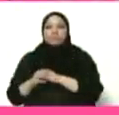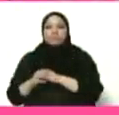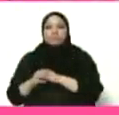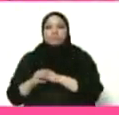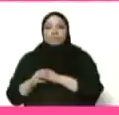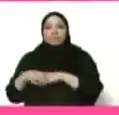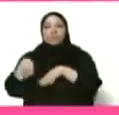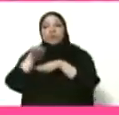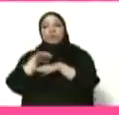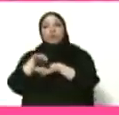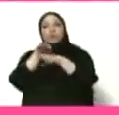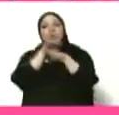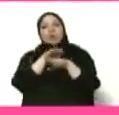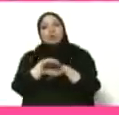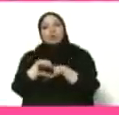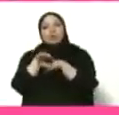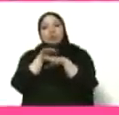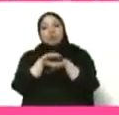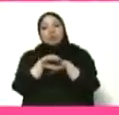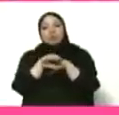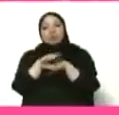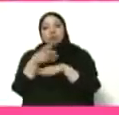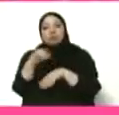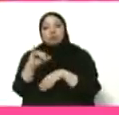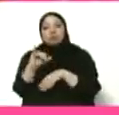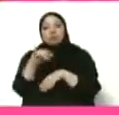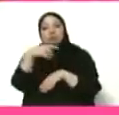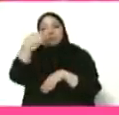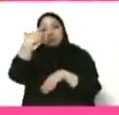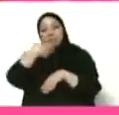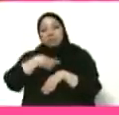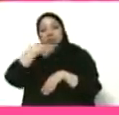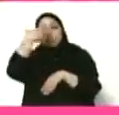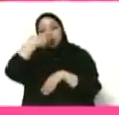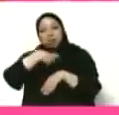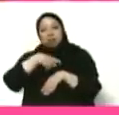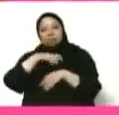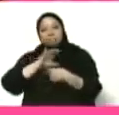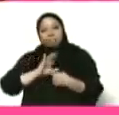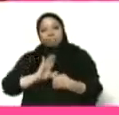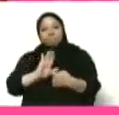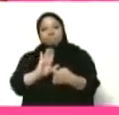al cuidado que debemos tener con el personalismo,